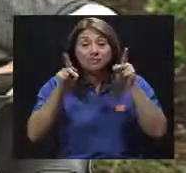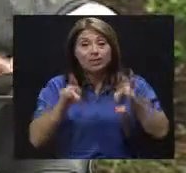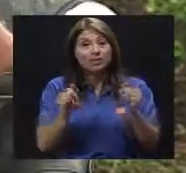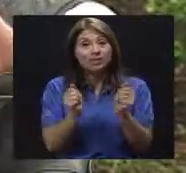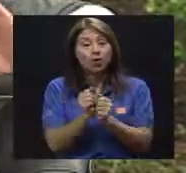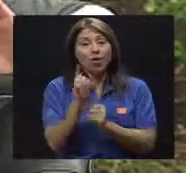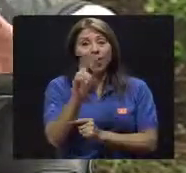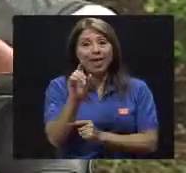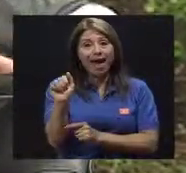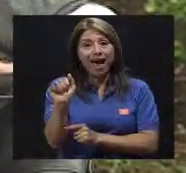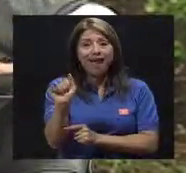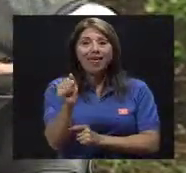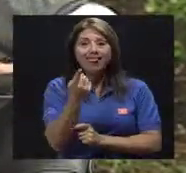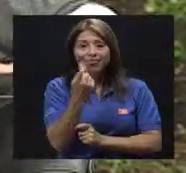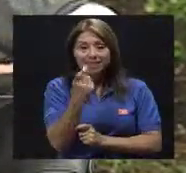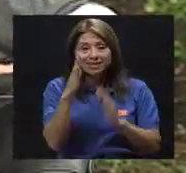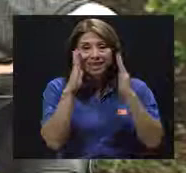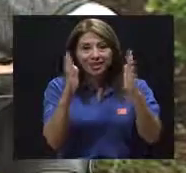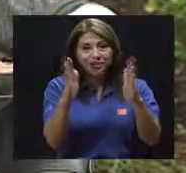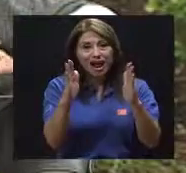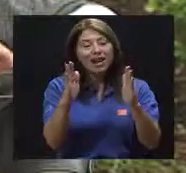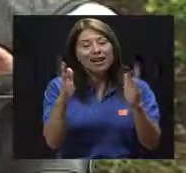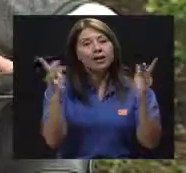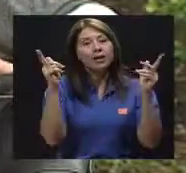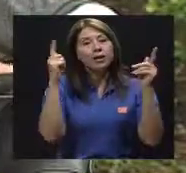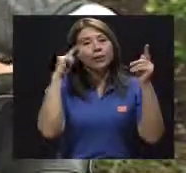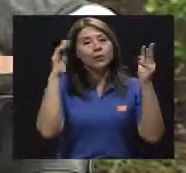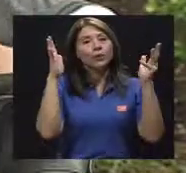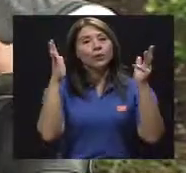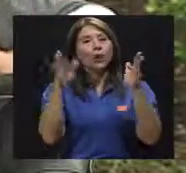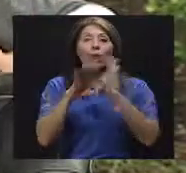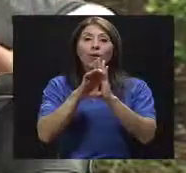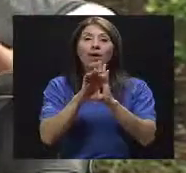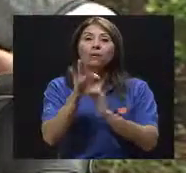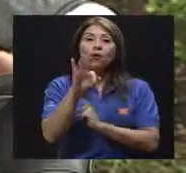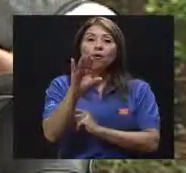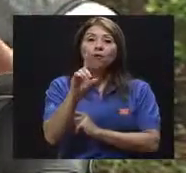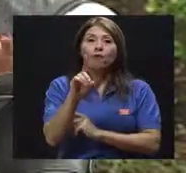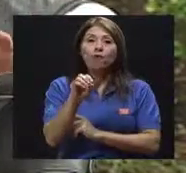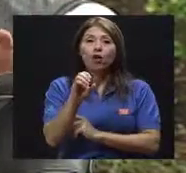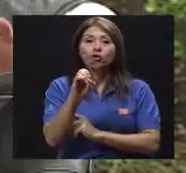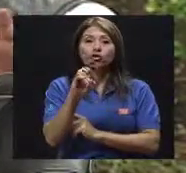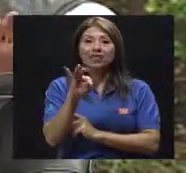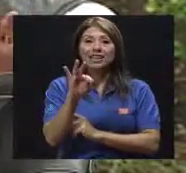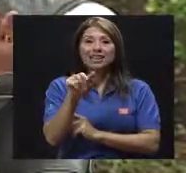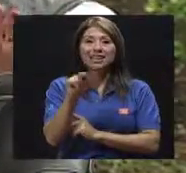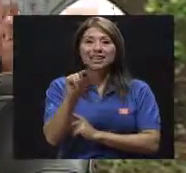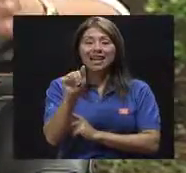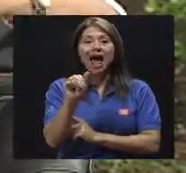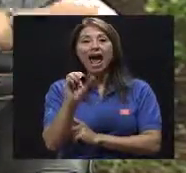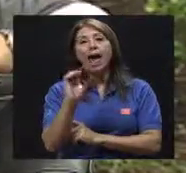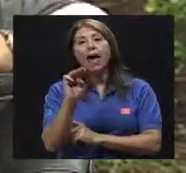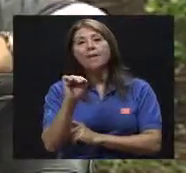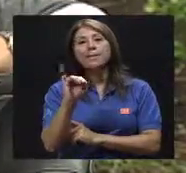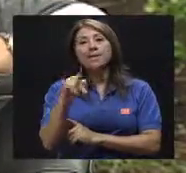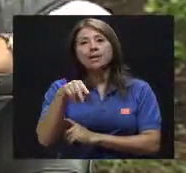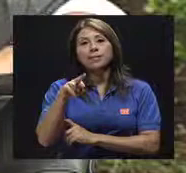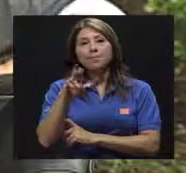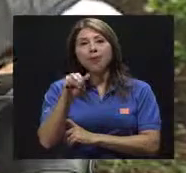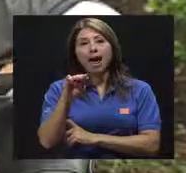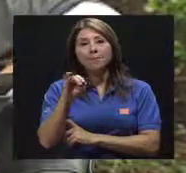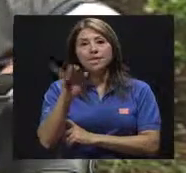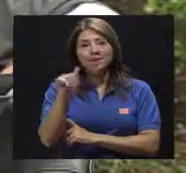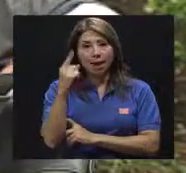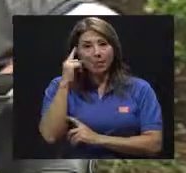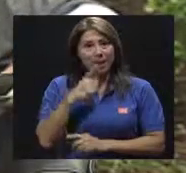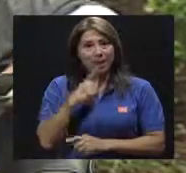atencional. Esa es la primera aclaración, porque los antidepresivos tradicionales como fluoxetina y mipramina y demás que se utilizan para depresión, no es lo que se utiliza en estos